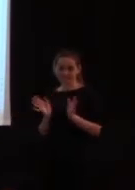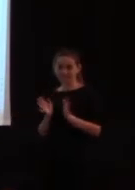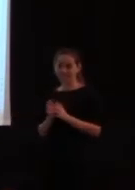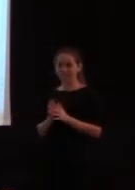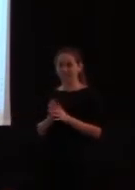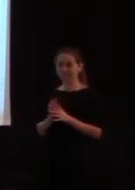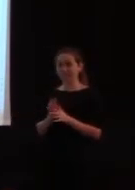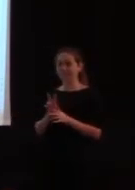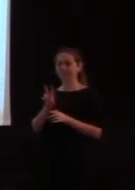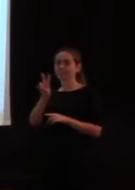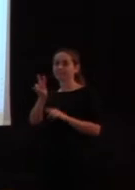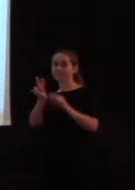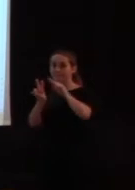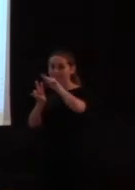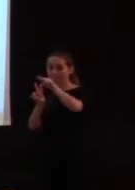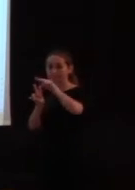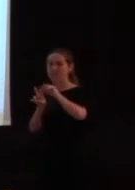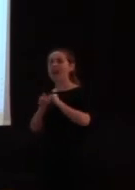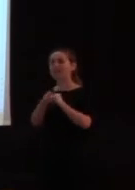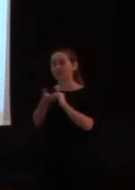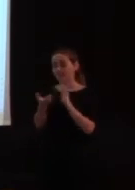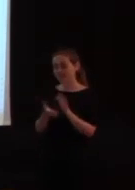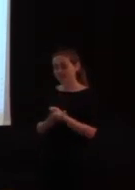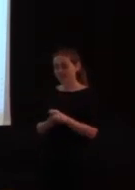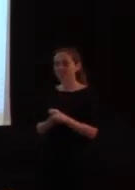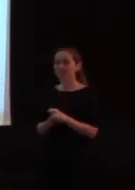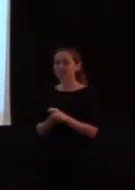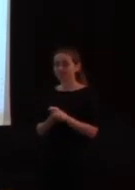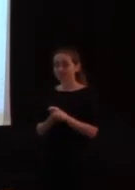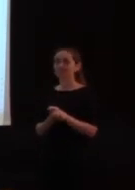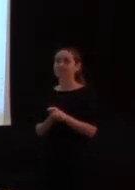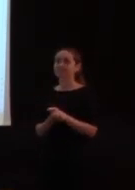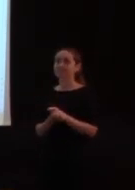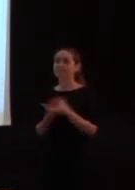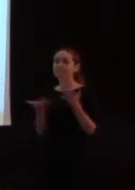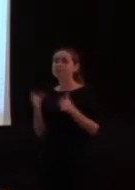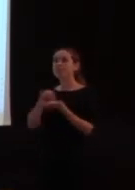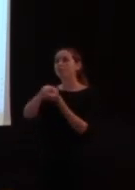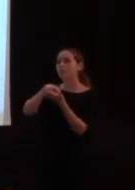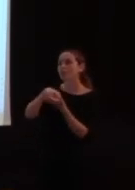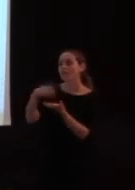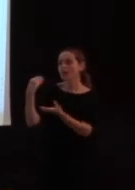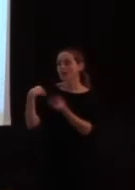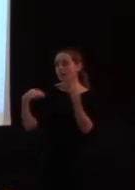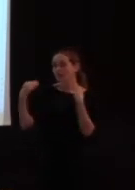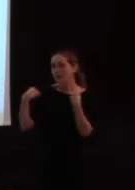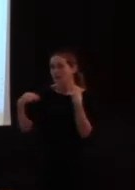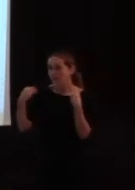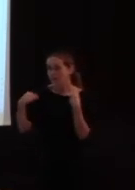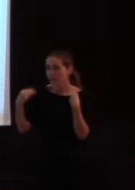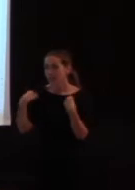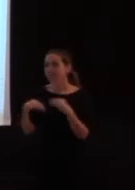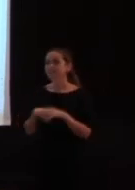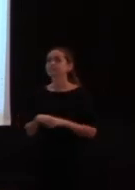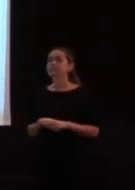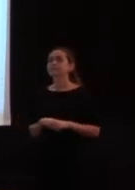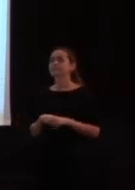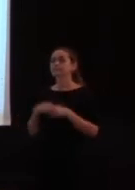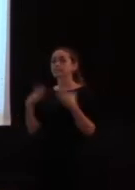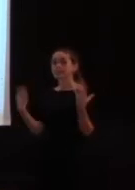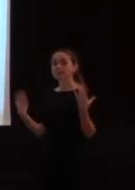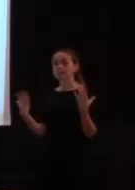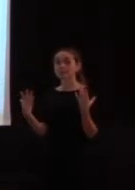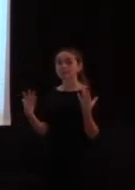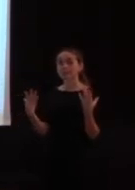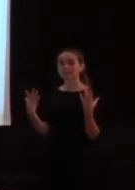siguiente. Pues ahora nos dijeron todo lo que la lista, de todo lo que daban las dudas. Entonces, cada pareja, primero